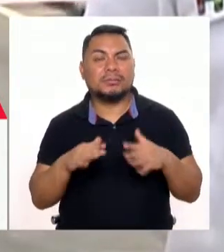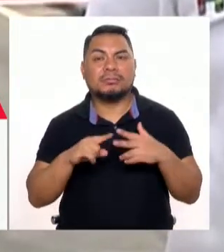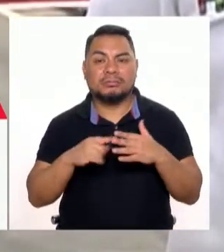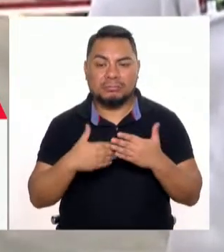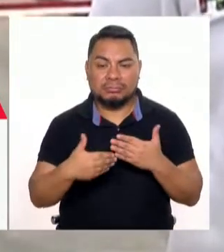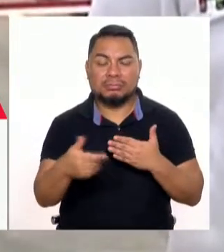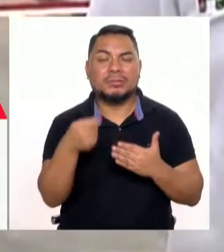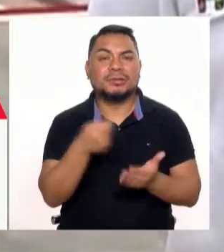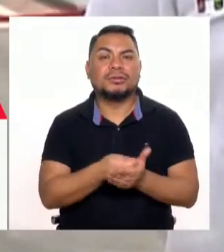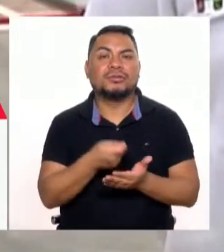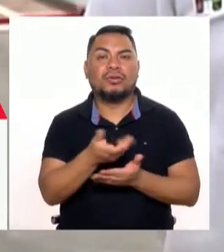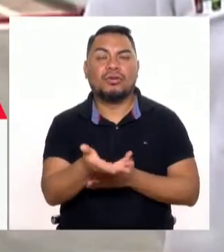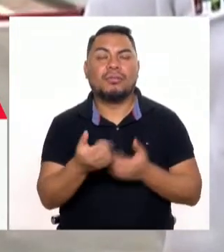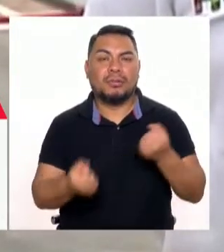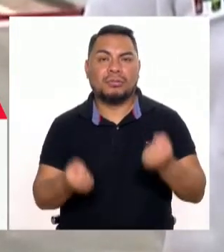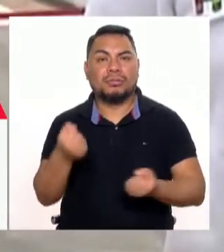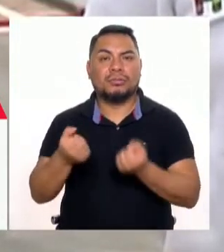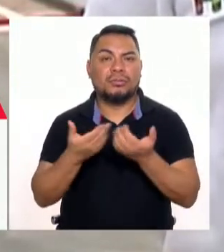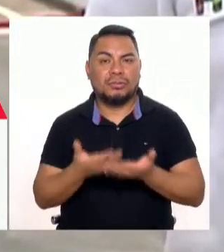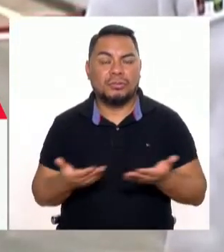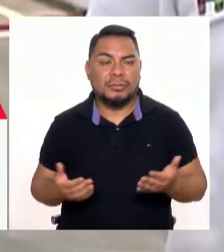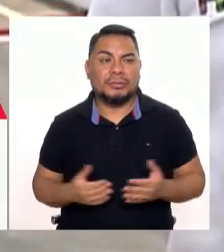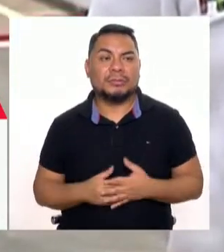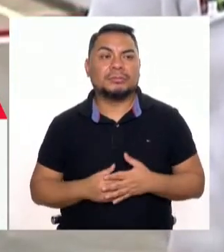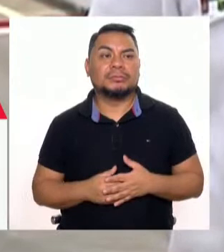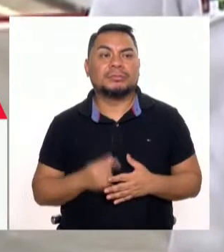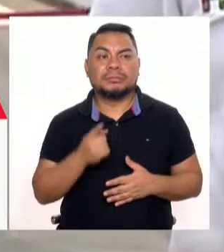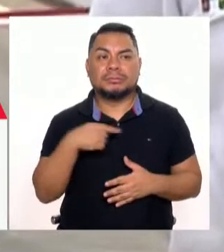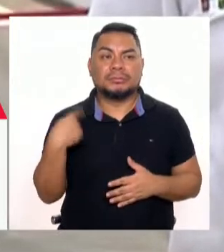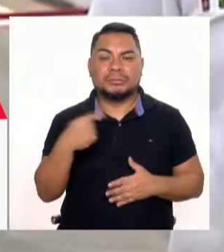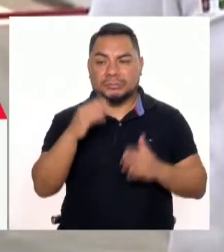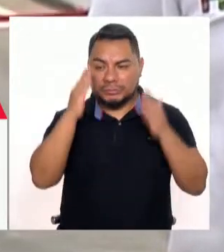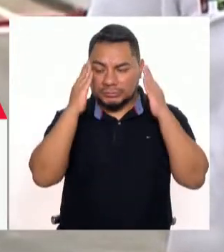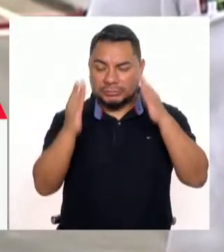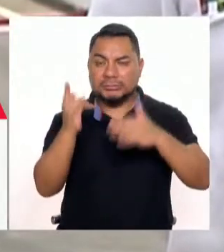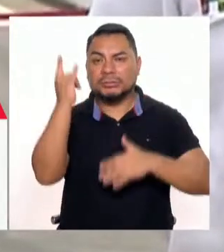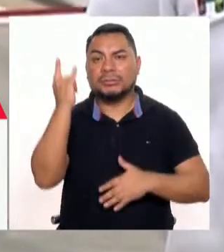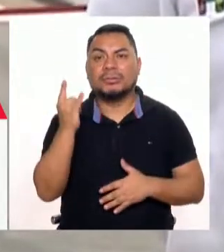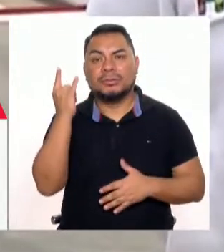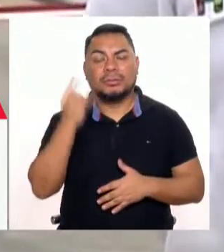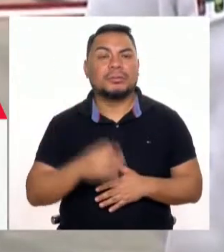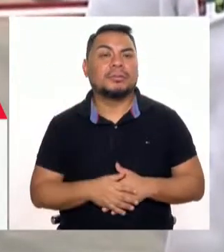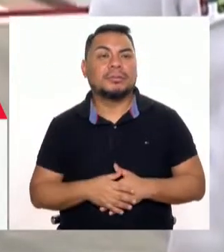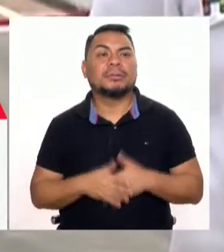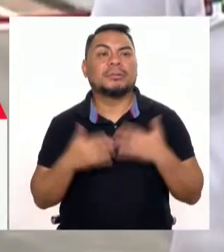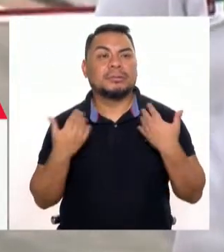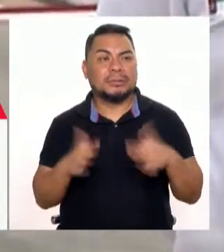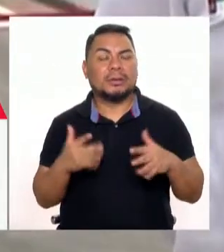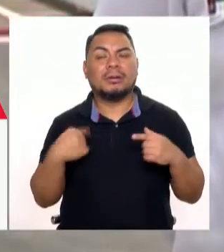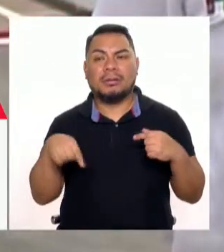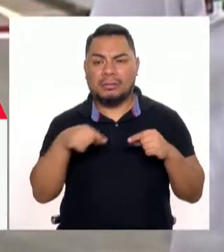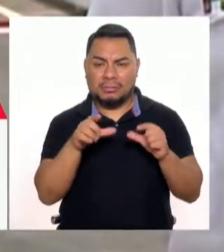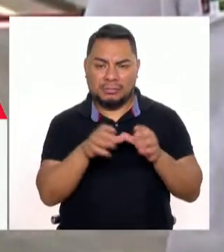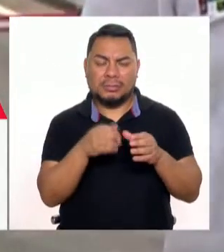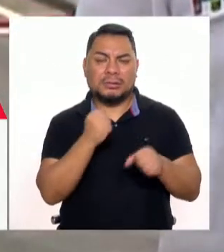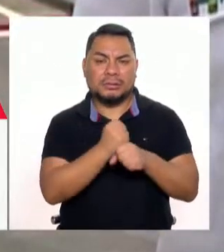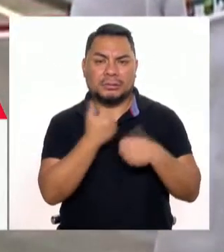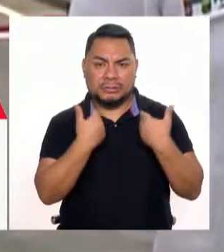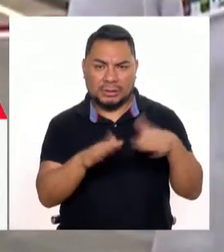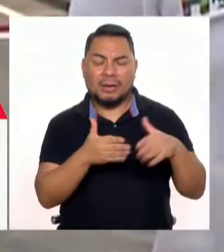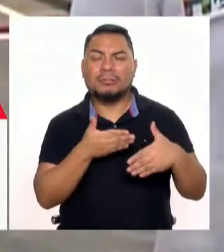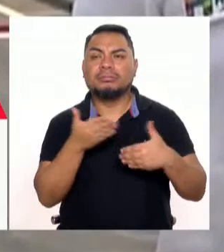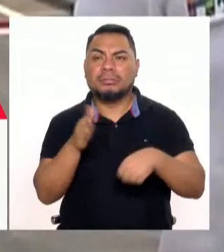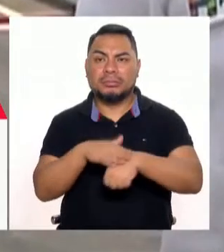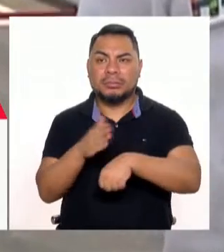en marcha la compra de maquinarias y equipos vamos a atender las emergencias ya venimos trabajando en